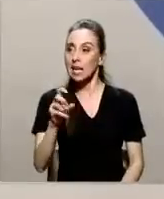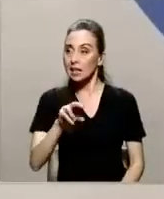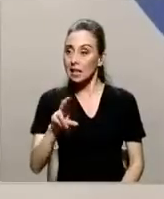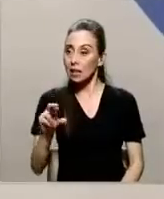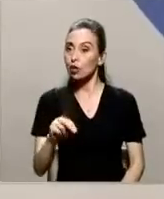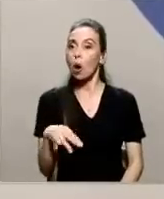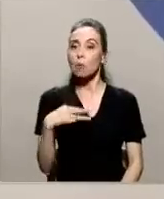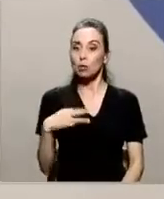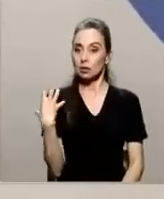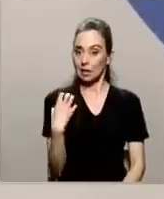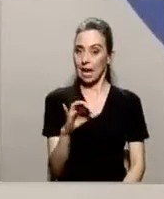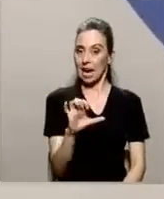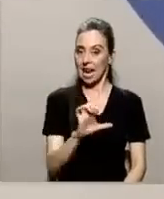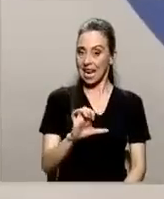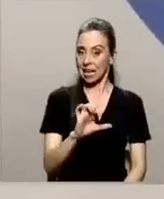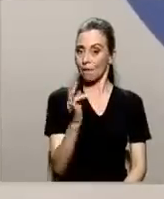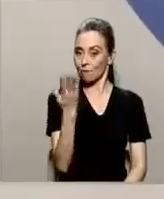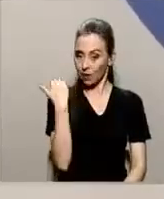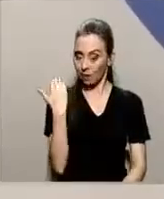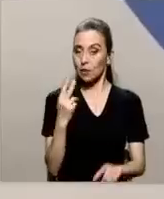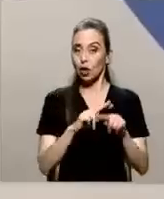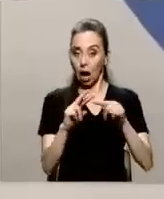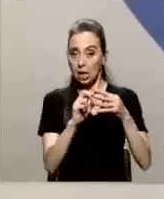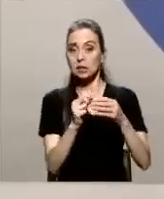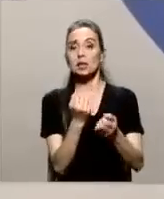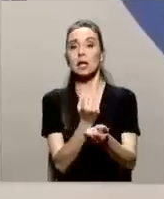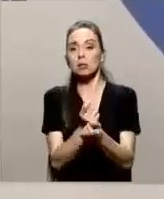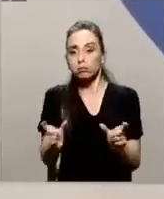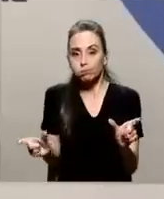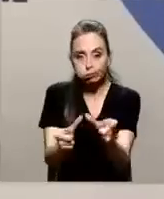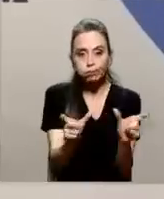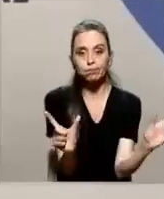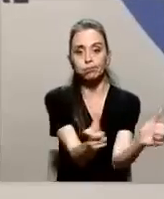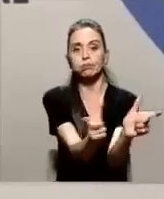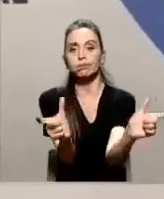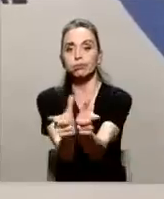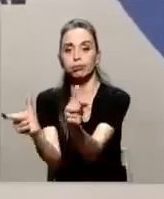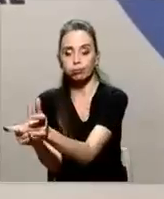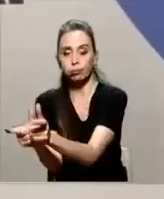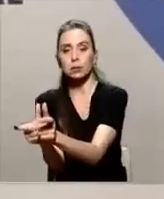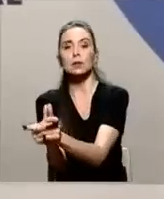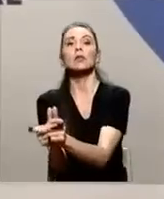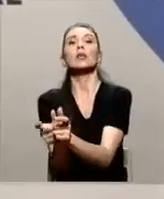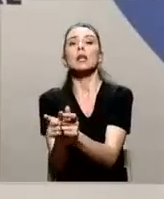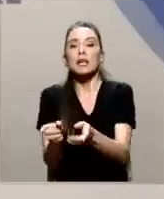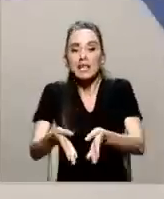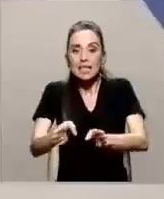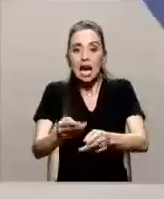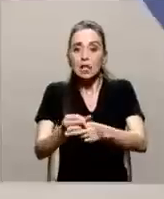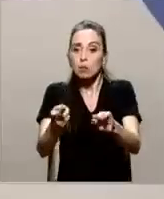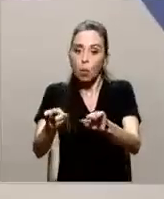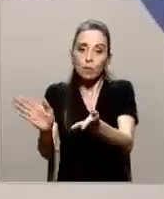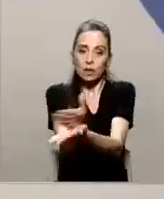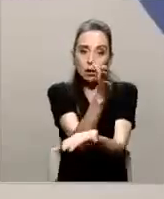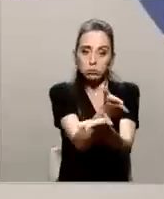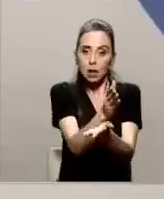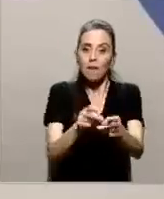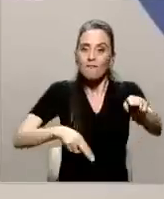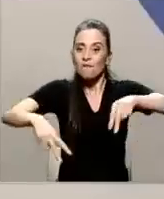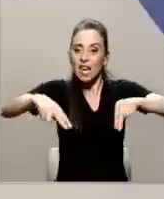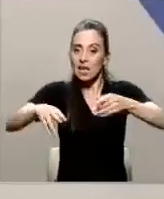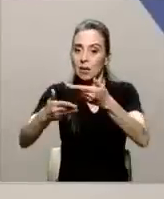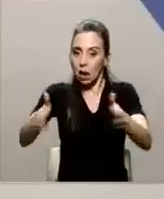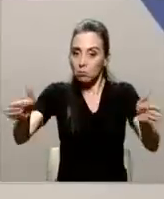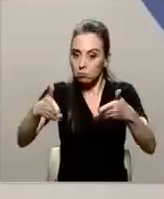el mes de enero y febrero ha generado diferentes dispositivos y operativos para poder ir regulando el espacio público. En el mes de marzo